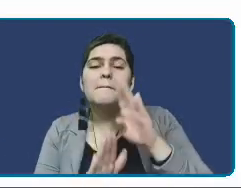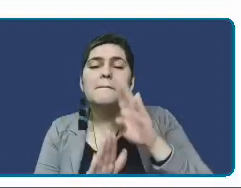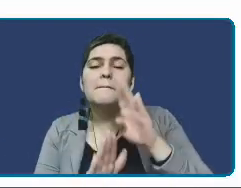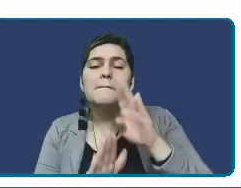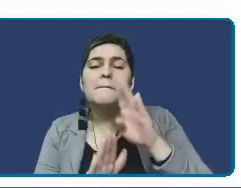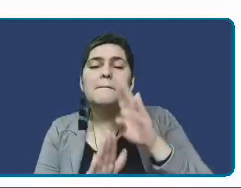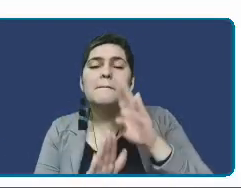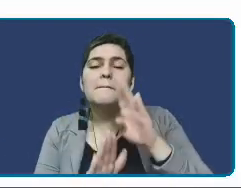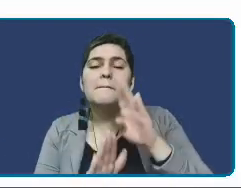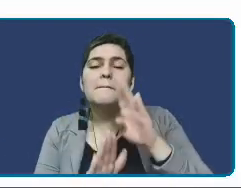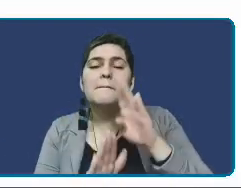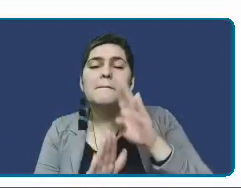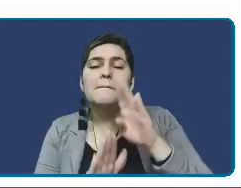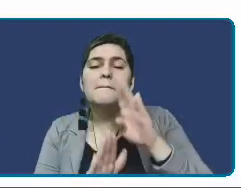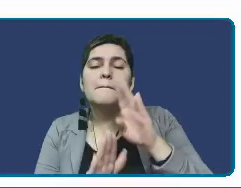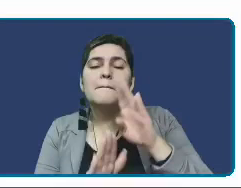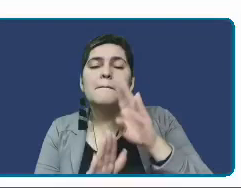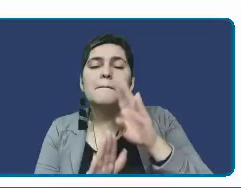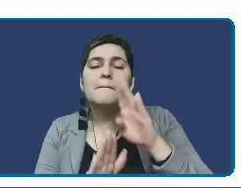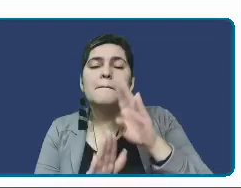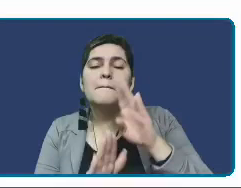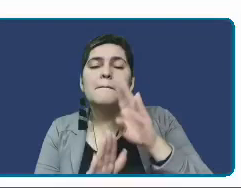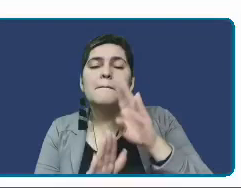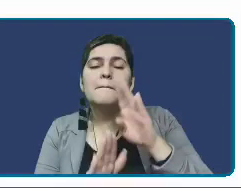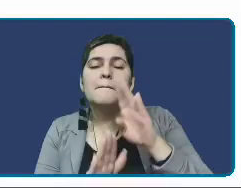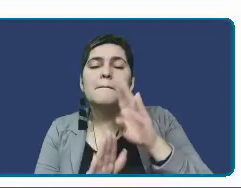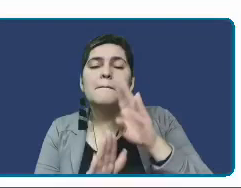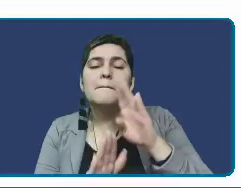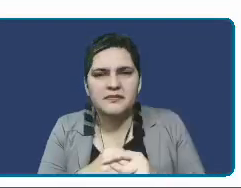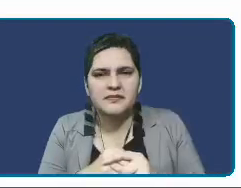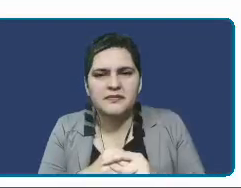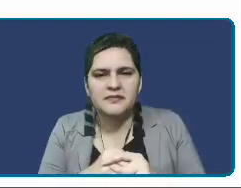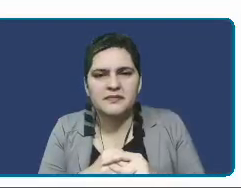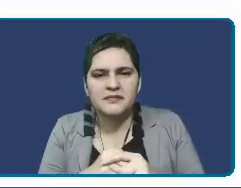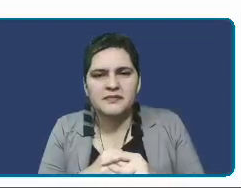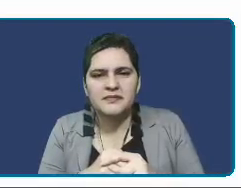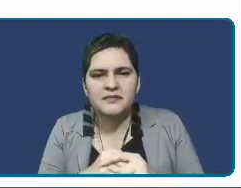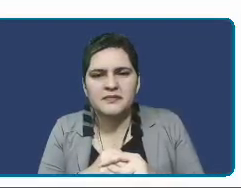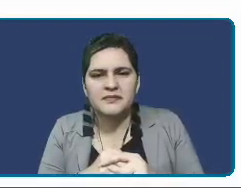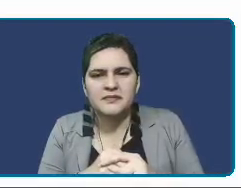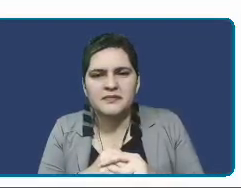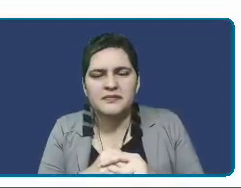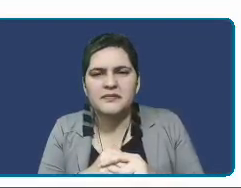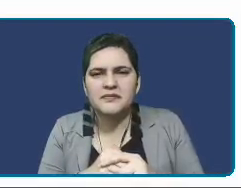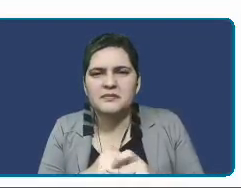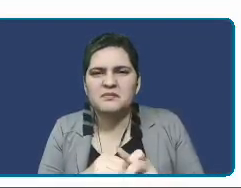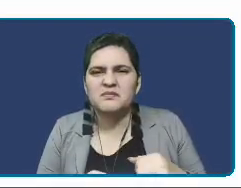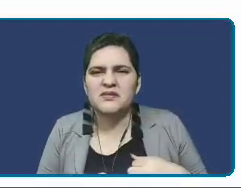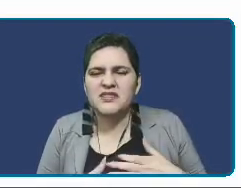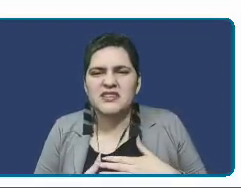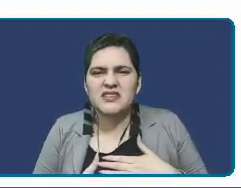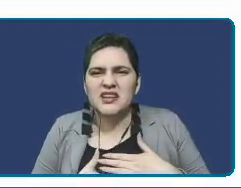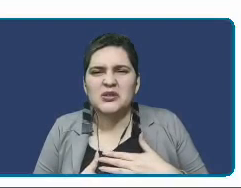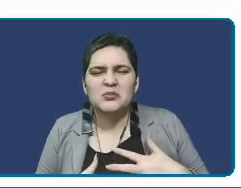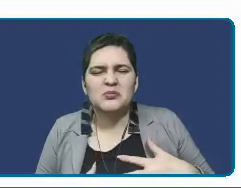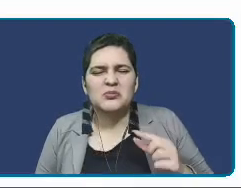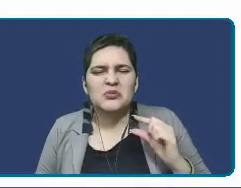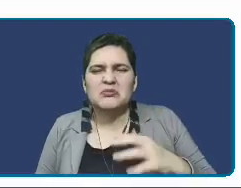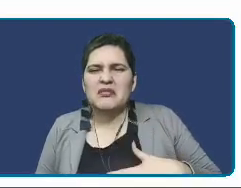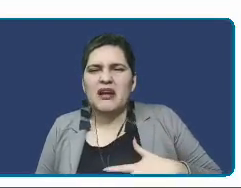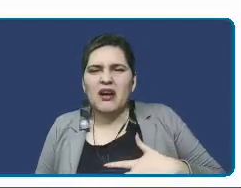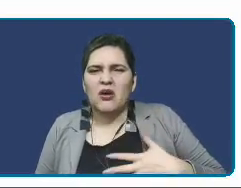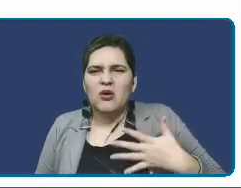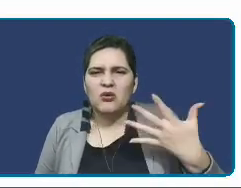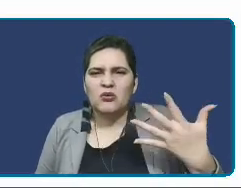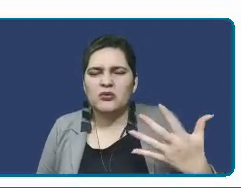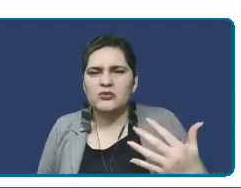un estímulo suavecito se me hace muy desagradable, un poco asqueroso. Entonces, por eso en algún